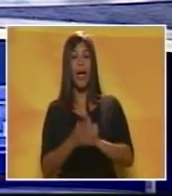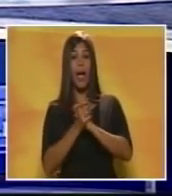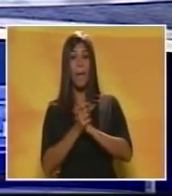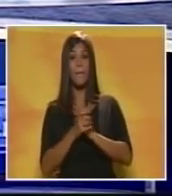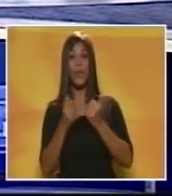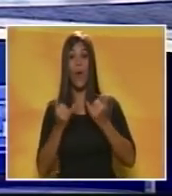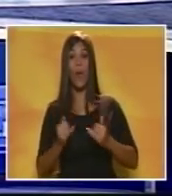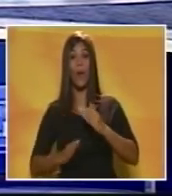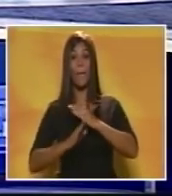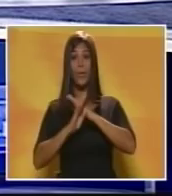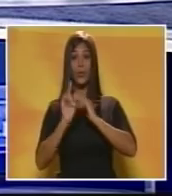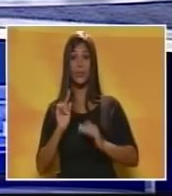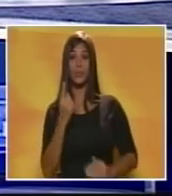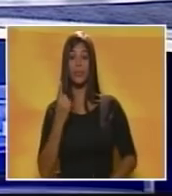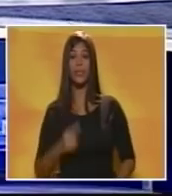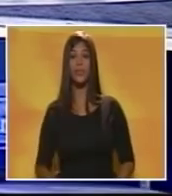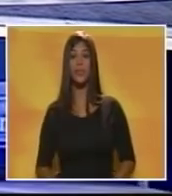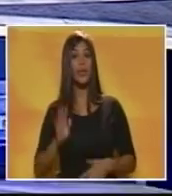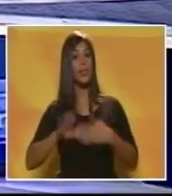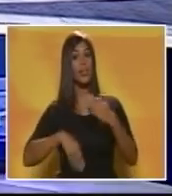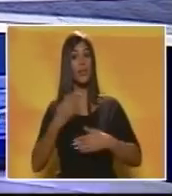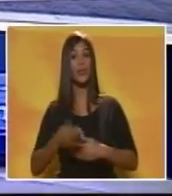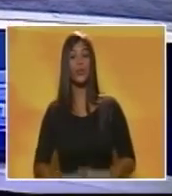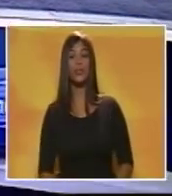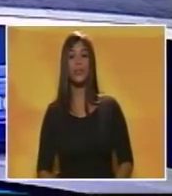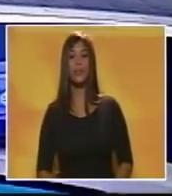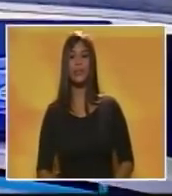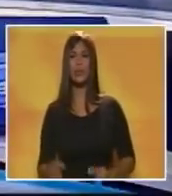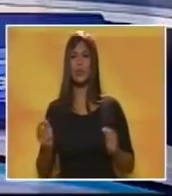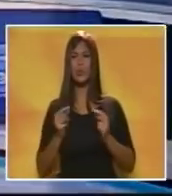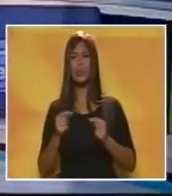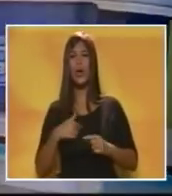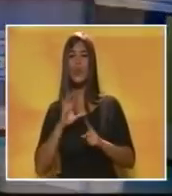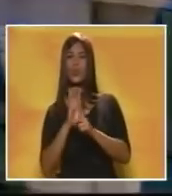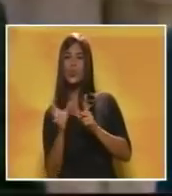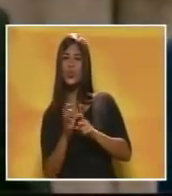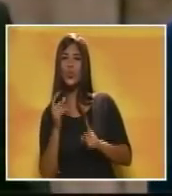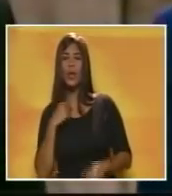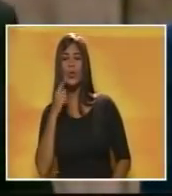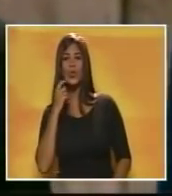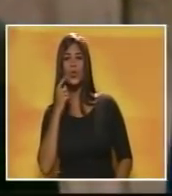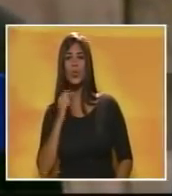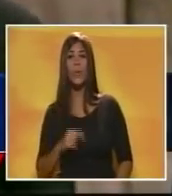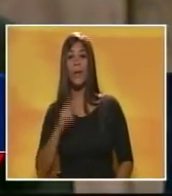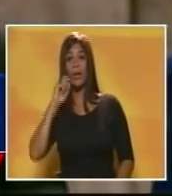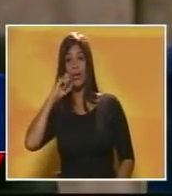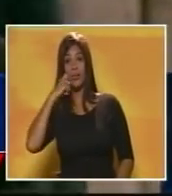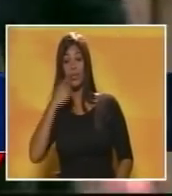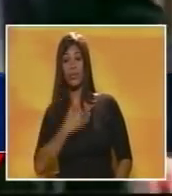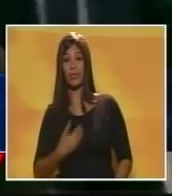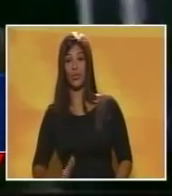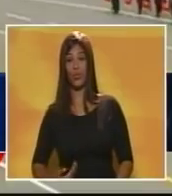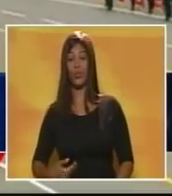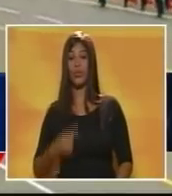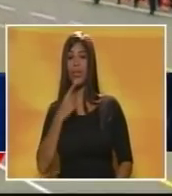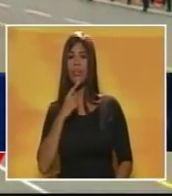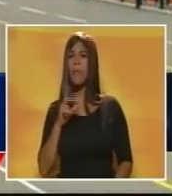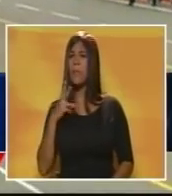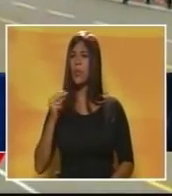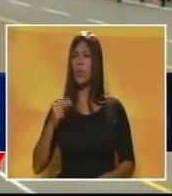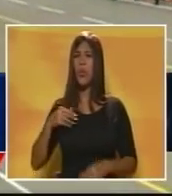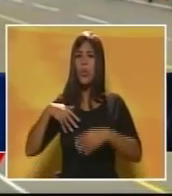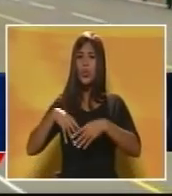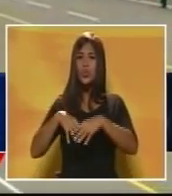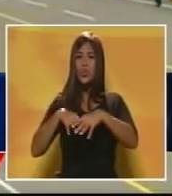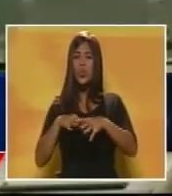Amigos, momento de hacer nuestra primera pausa. Al regreso. Polémica tradición. Vladimir Putin niega que desfile militar